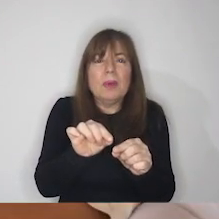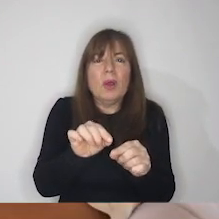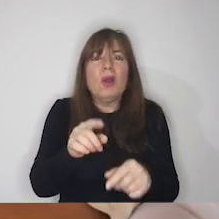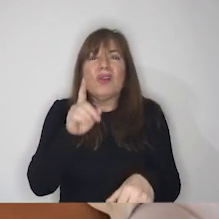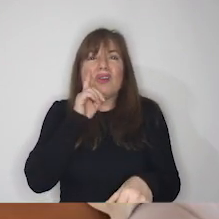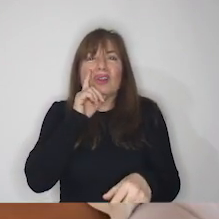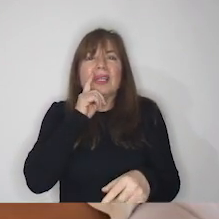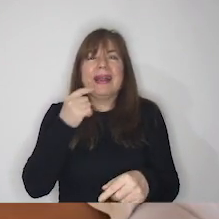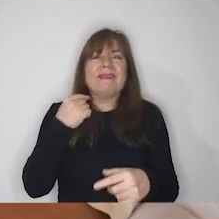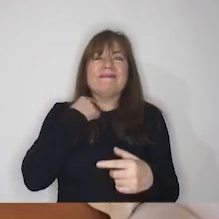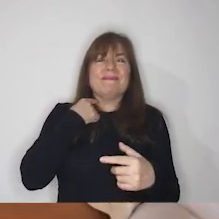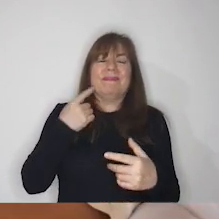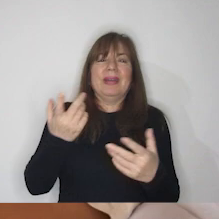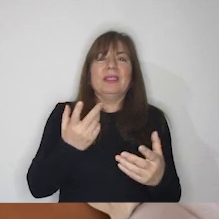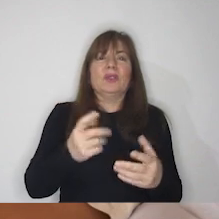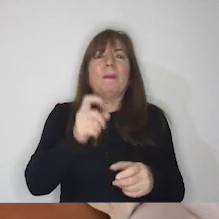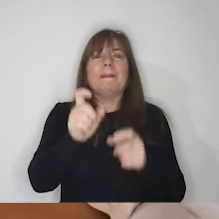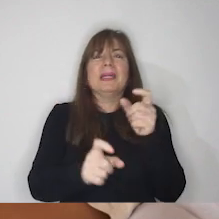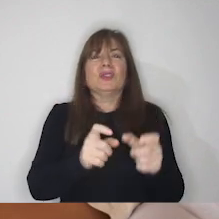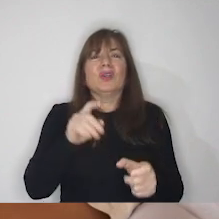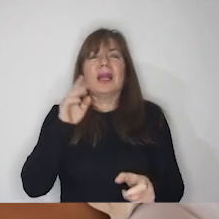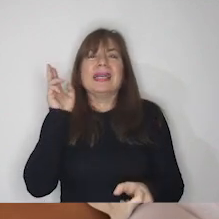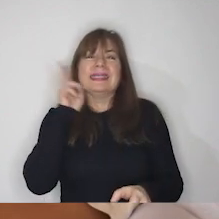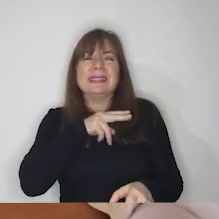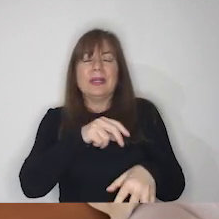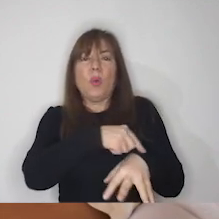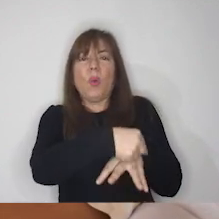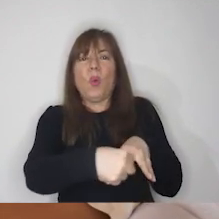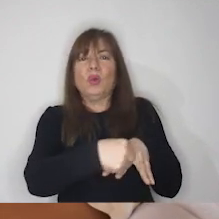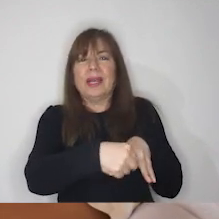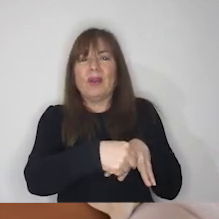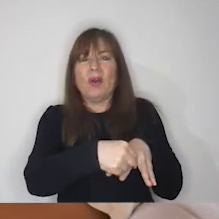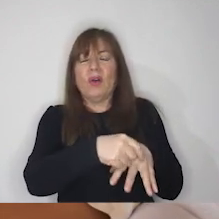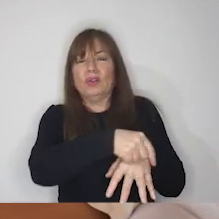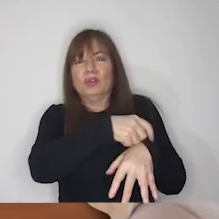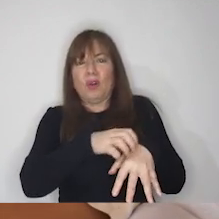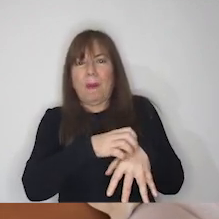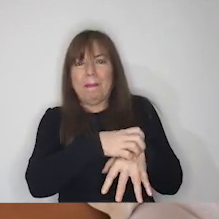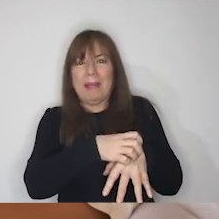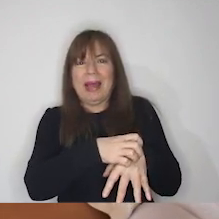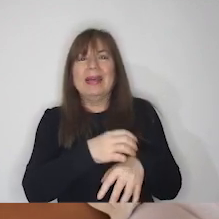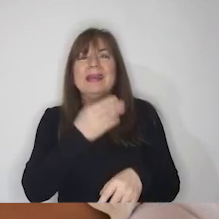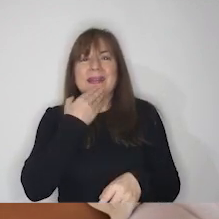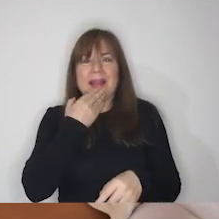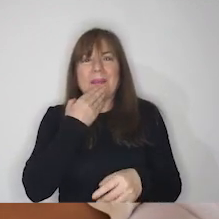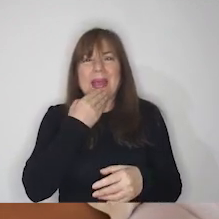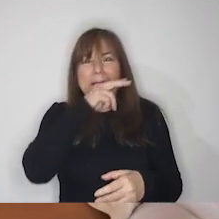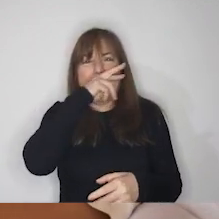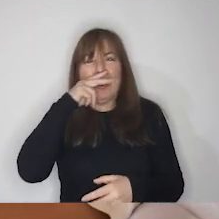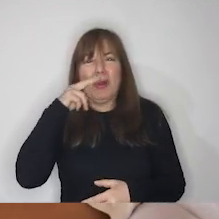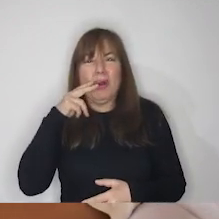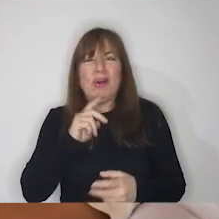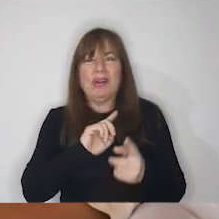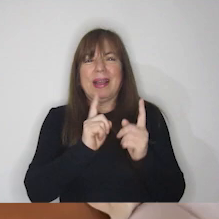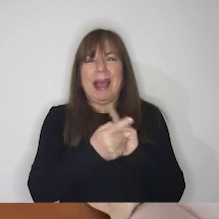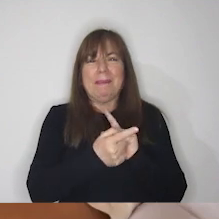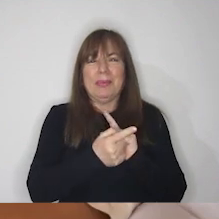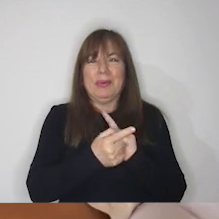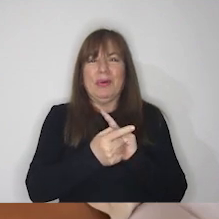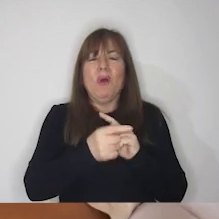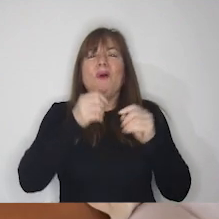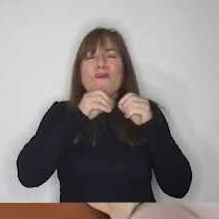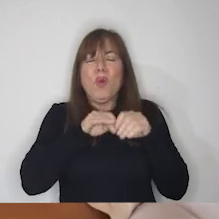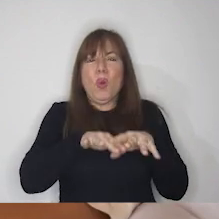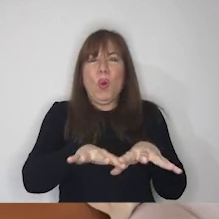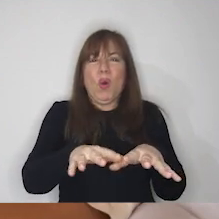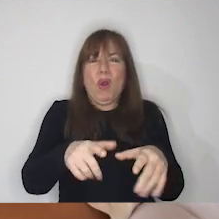generalmente no tiene síntomas en la mujer o persona con útero y trompas. y las infecciones vaginales, que se caracterizan